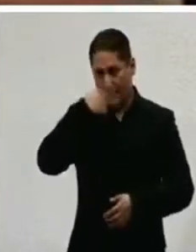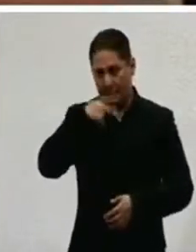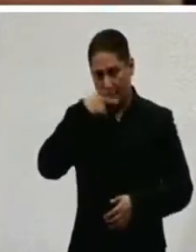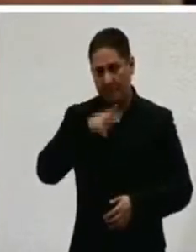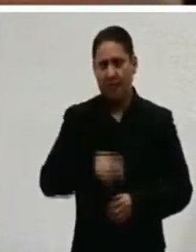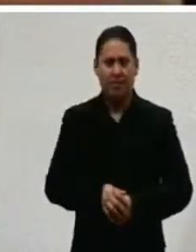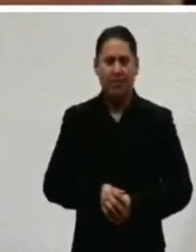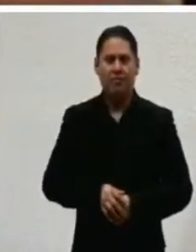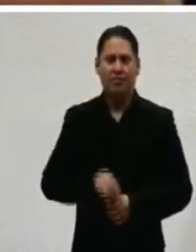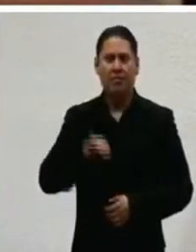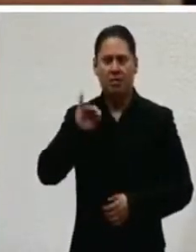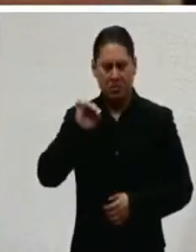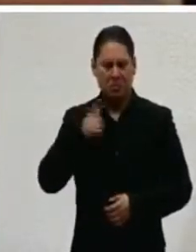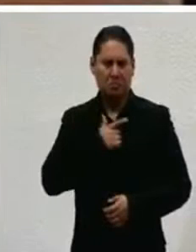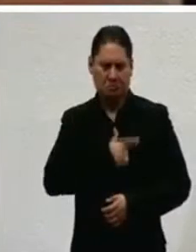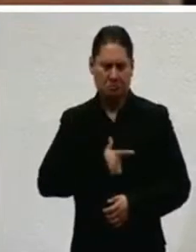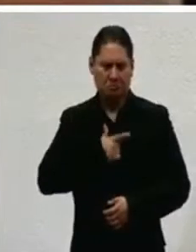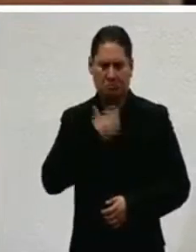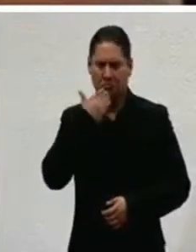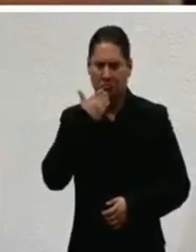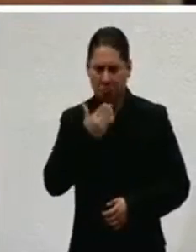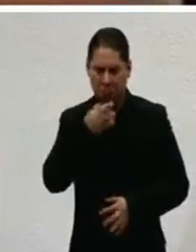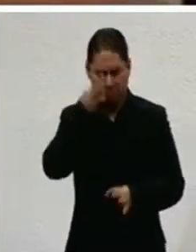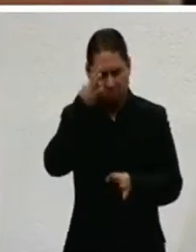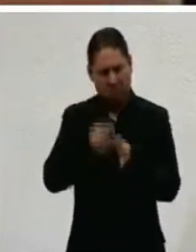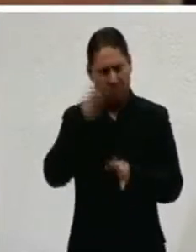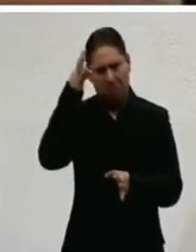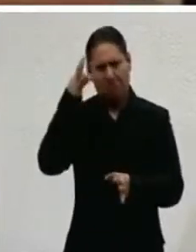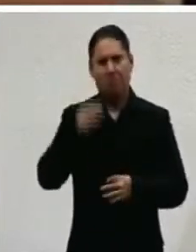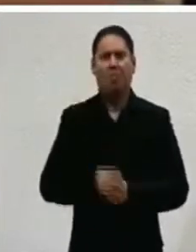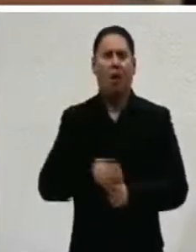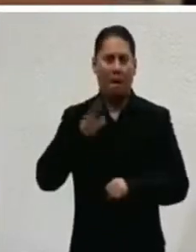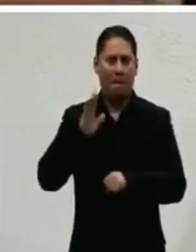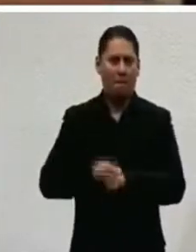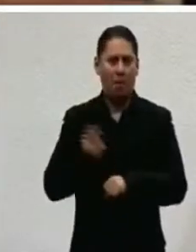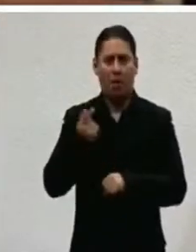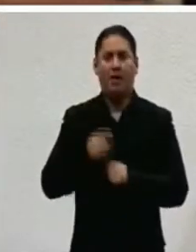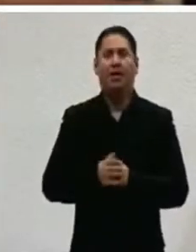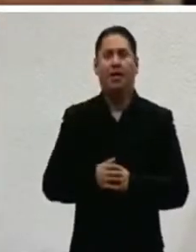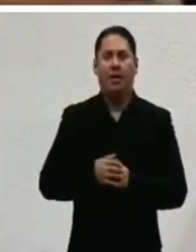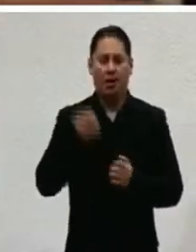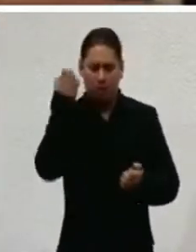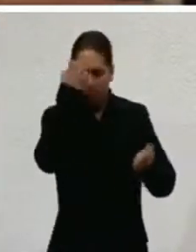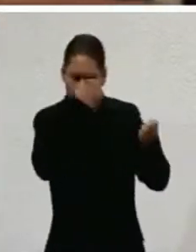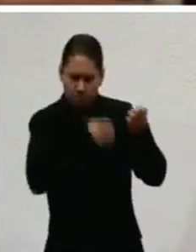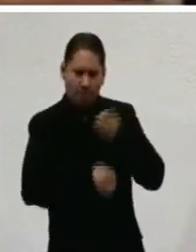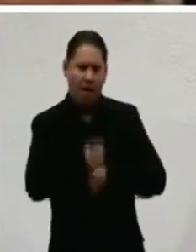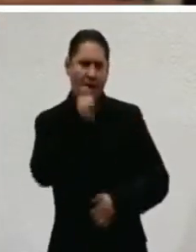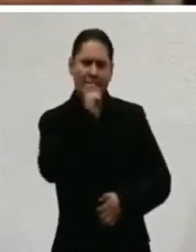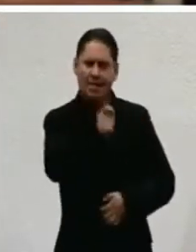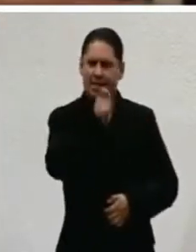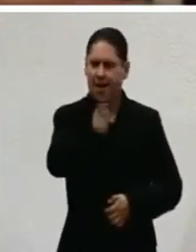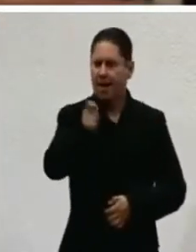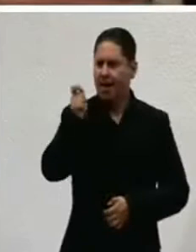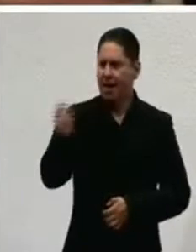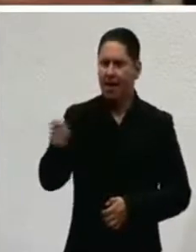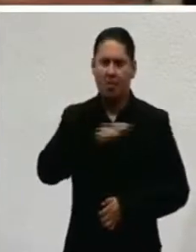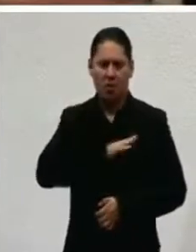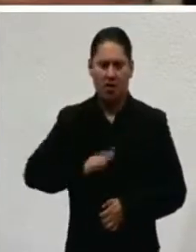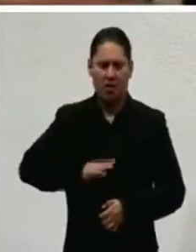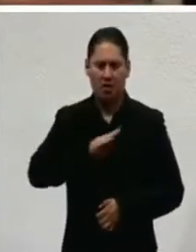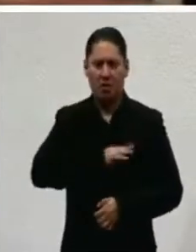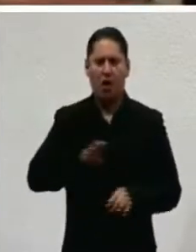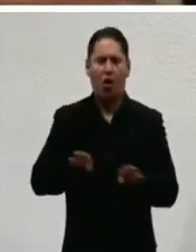nos parece un gran acierto, ya que conlleva a verificar el avance en el desarrollo de la vida interna de nuestros